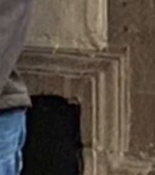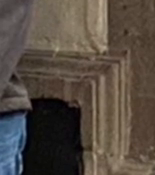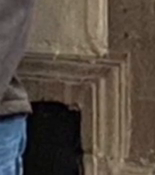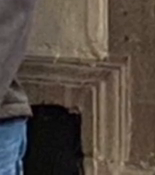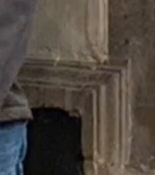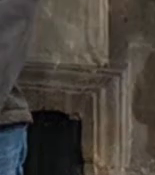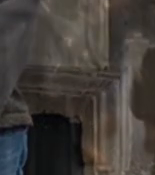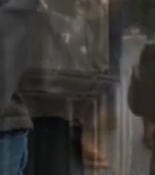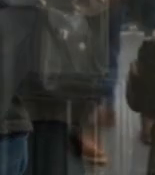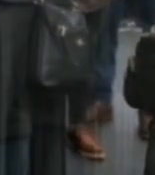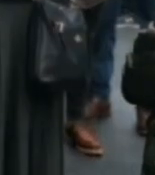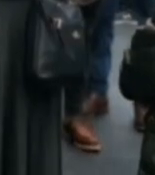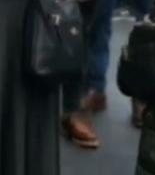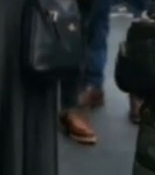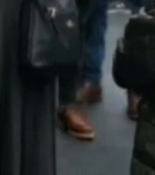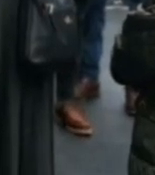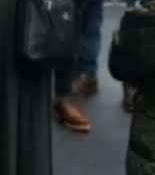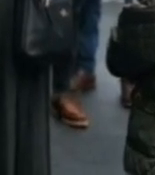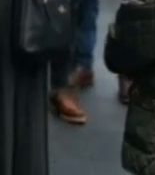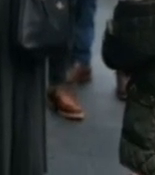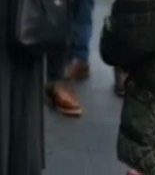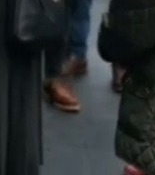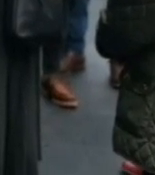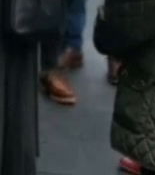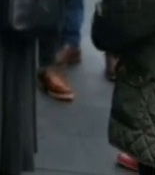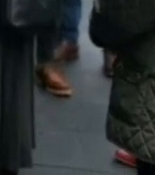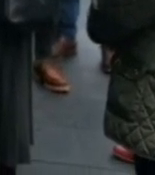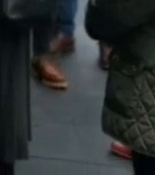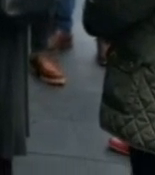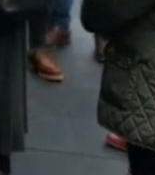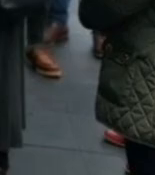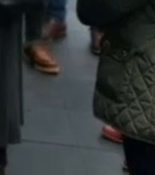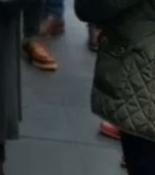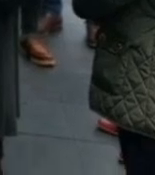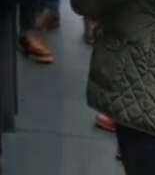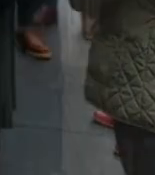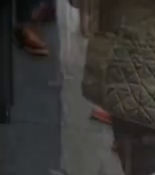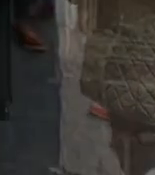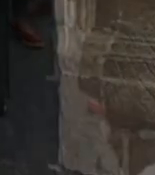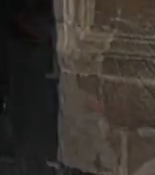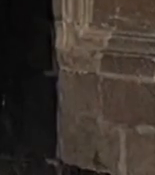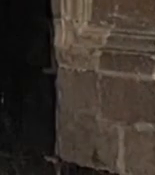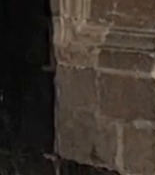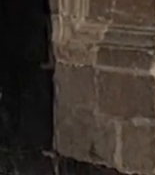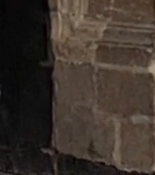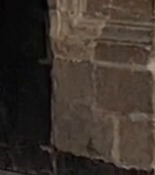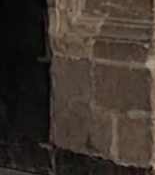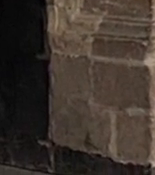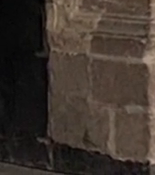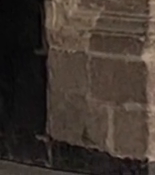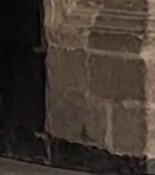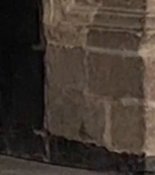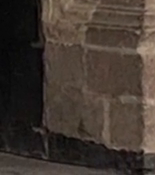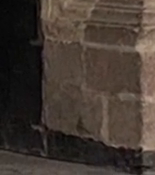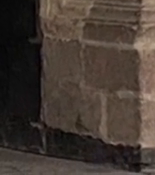personalmente. Y realmente Paco pues es un activista social, un historiador, un